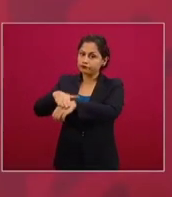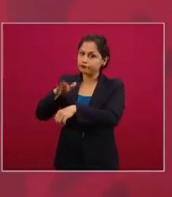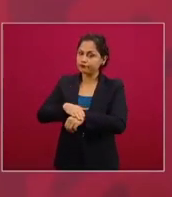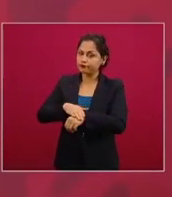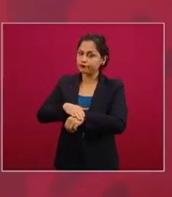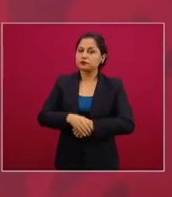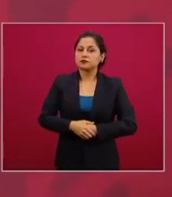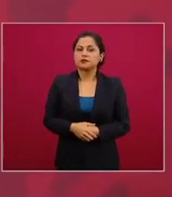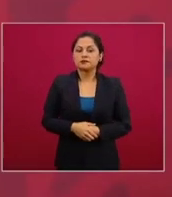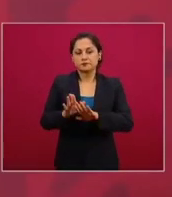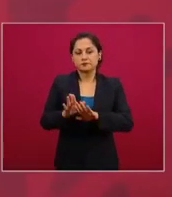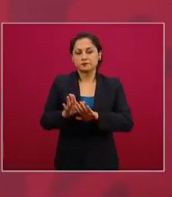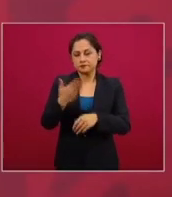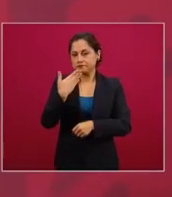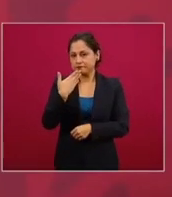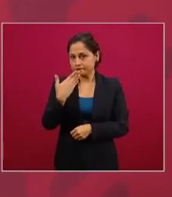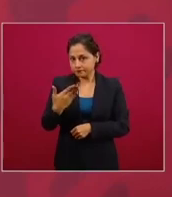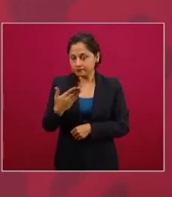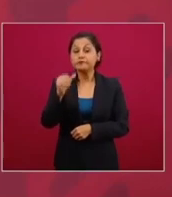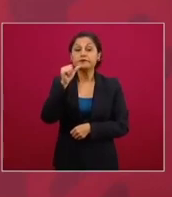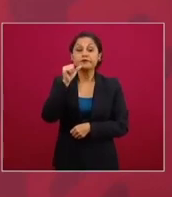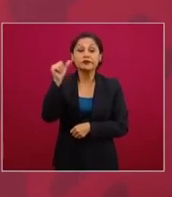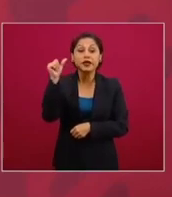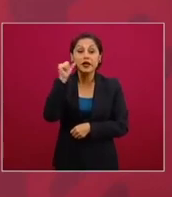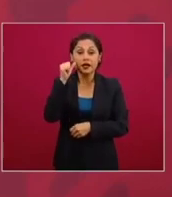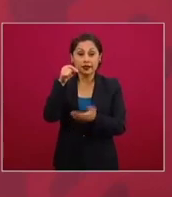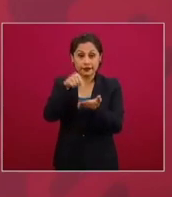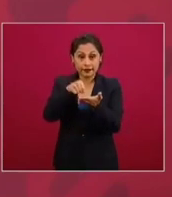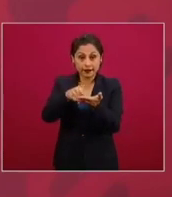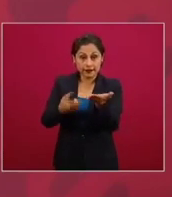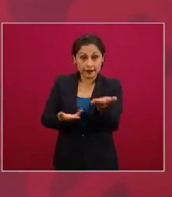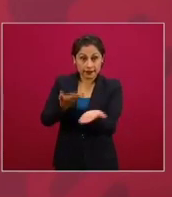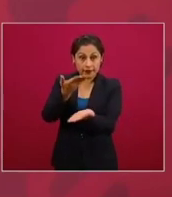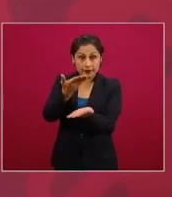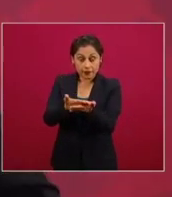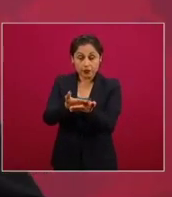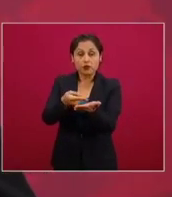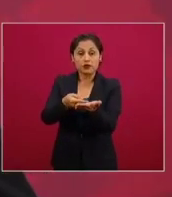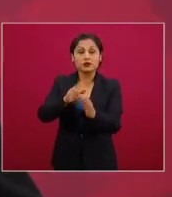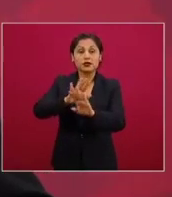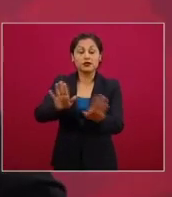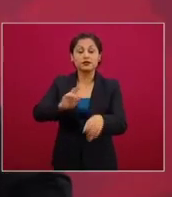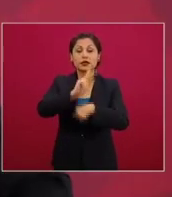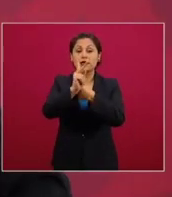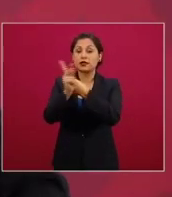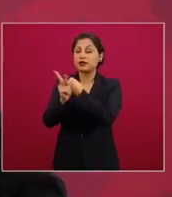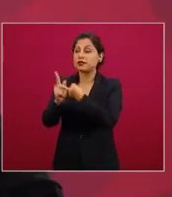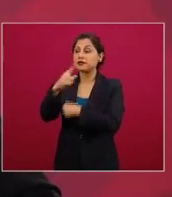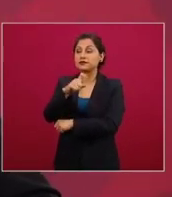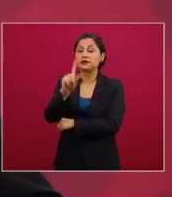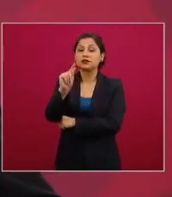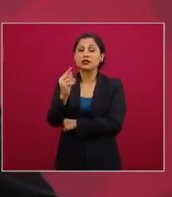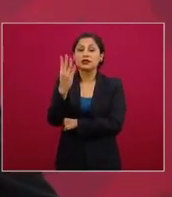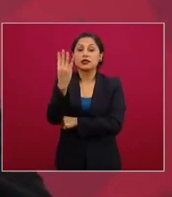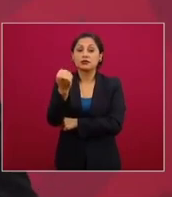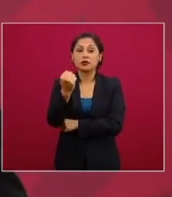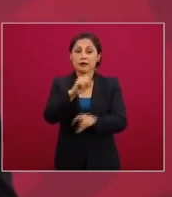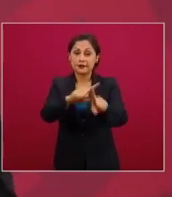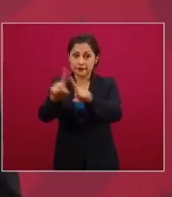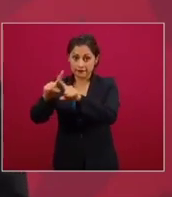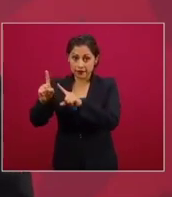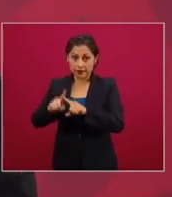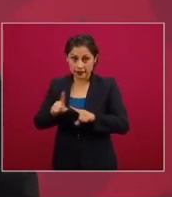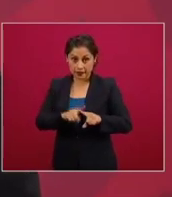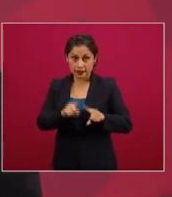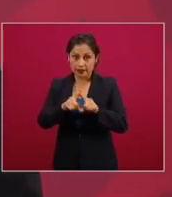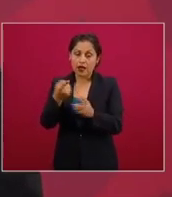día de ayer se logró que 179 países, que es el 93% de la Organización de las Naciones